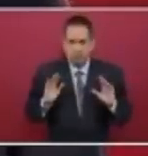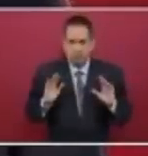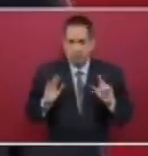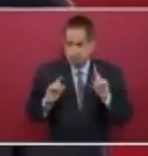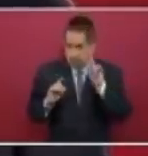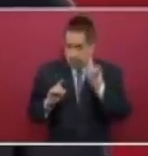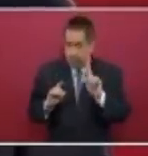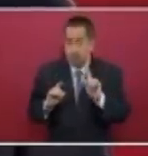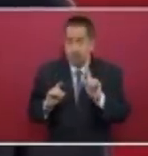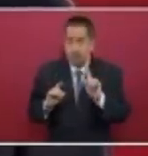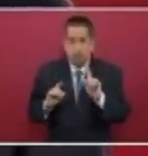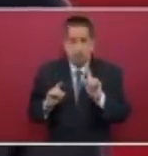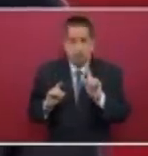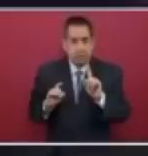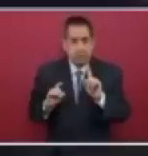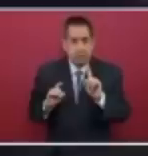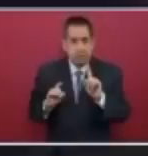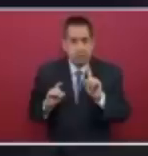primero